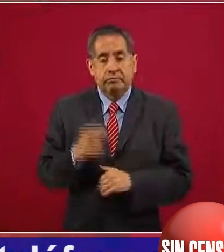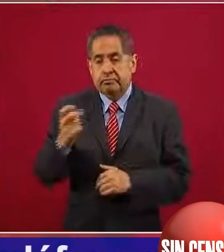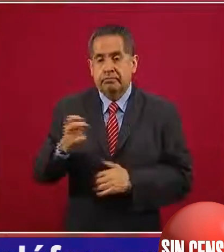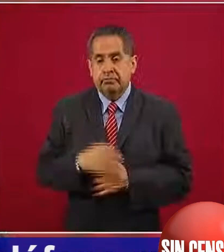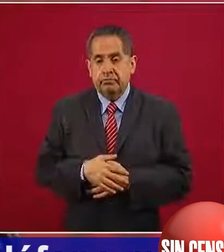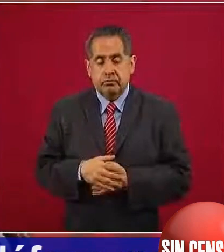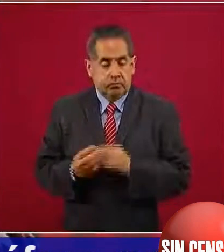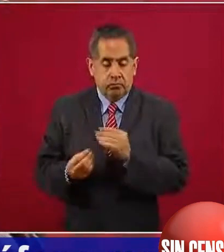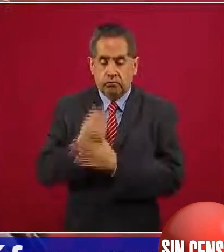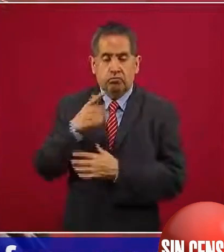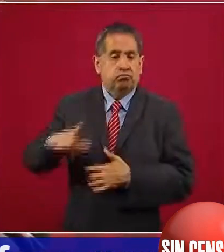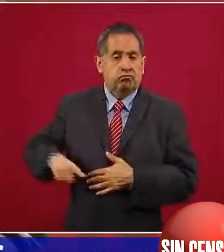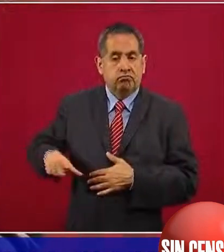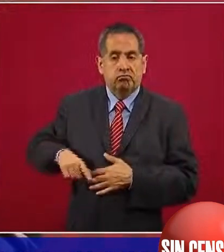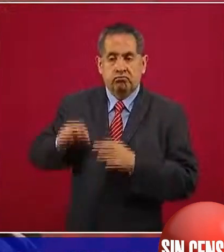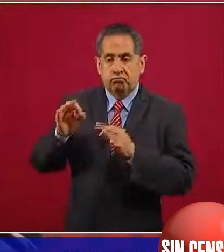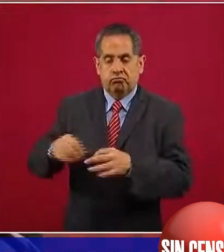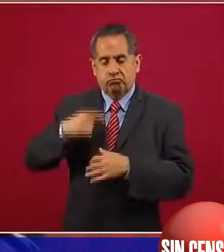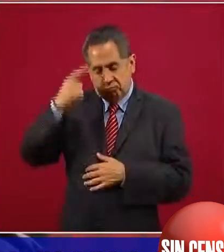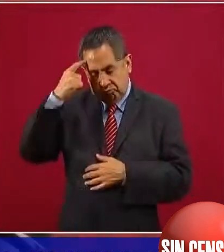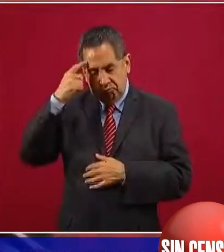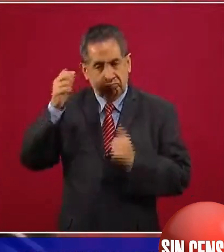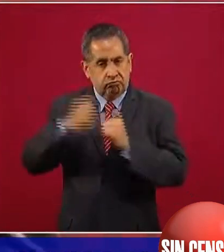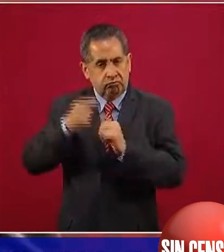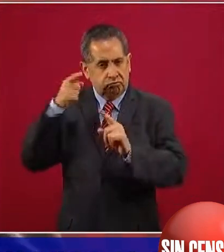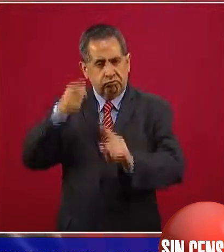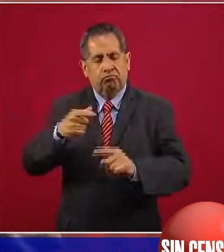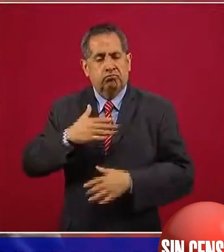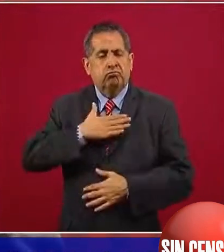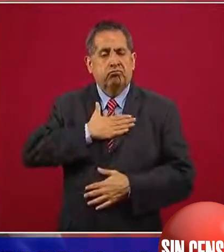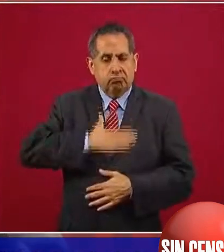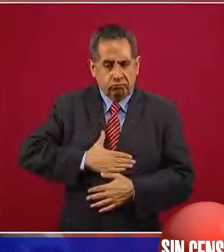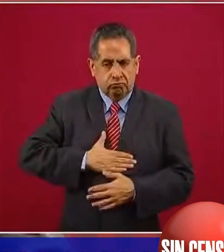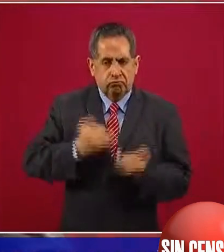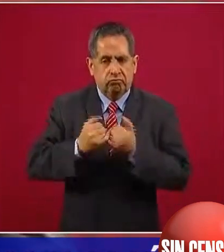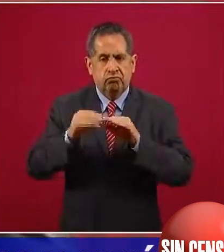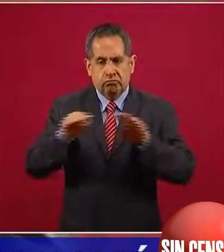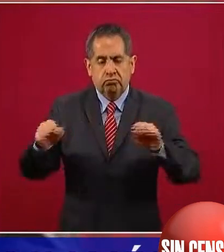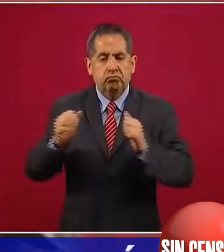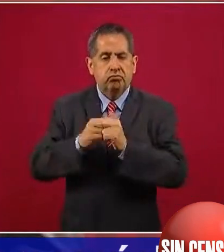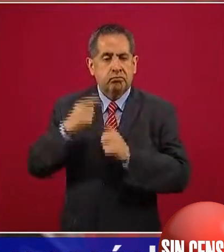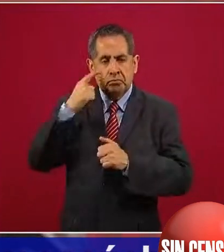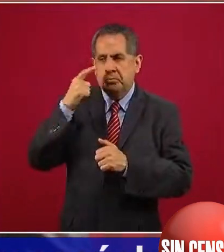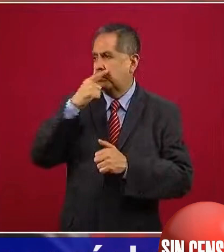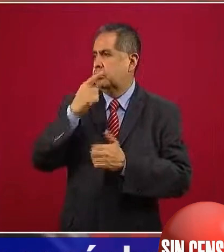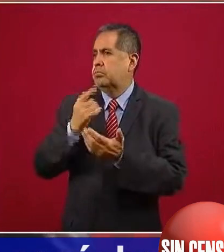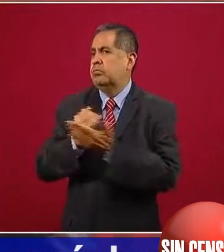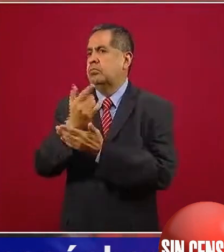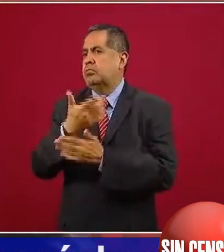un gobierno que procura la justicia y un gobierno democrático.